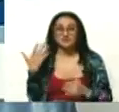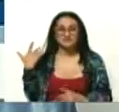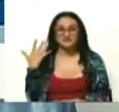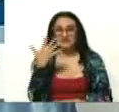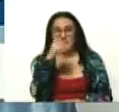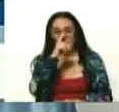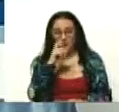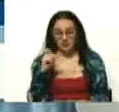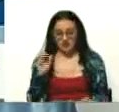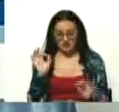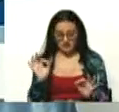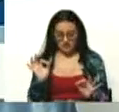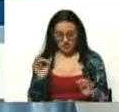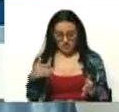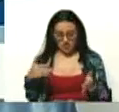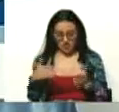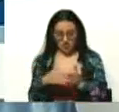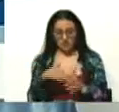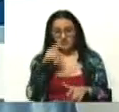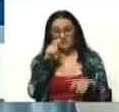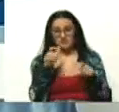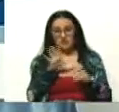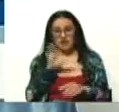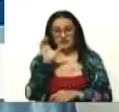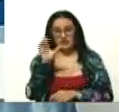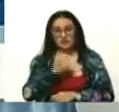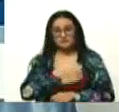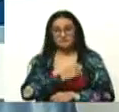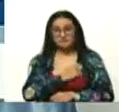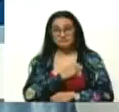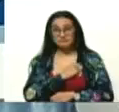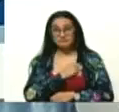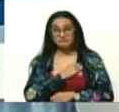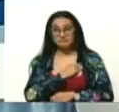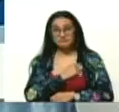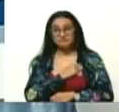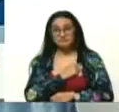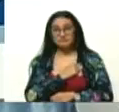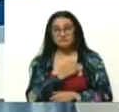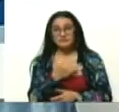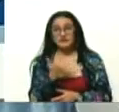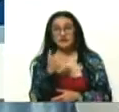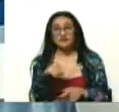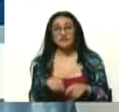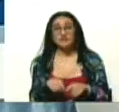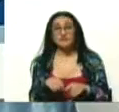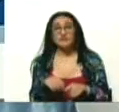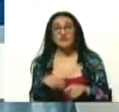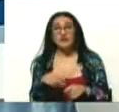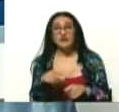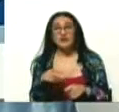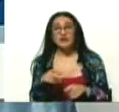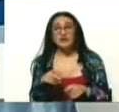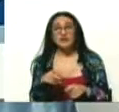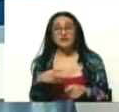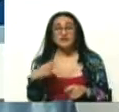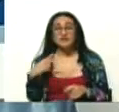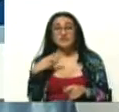5 años en contra de agentes del Estado que lamentablemente cometieron violaciones a la dignidad humana.